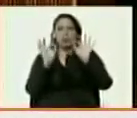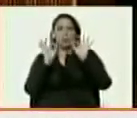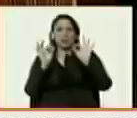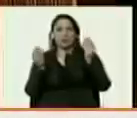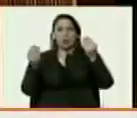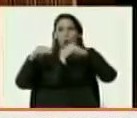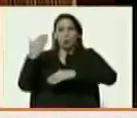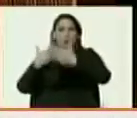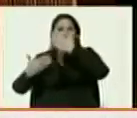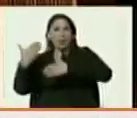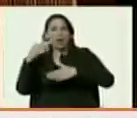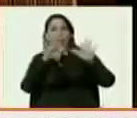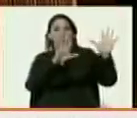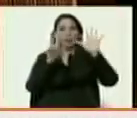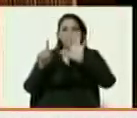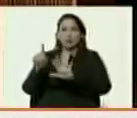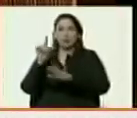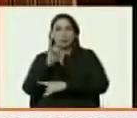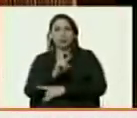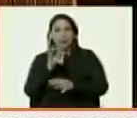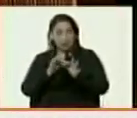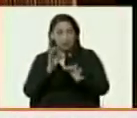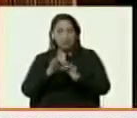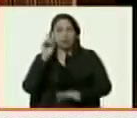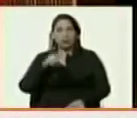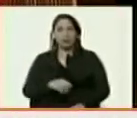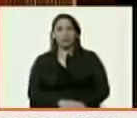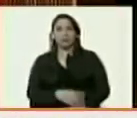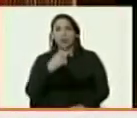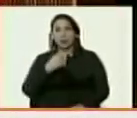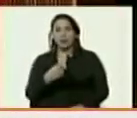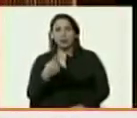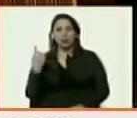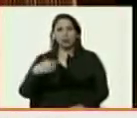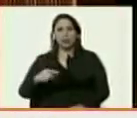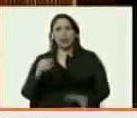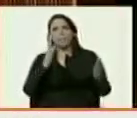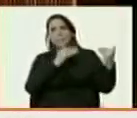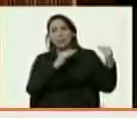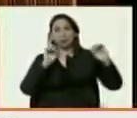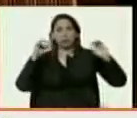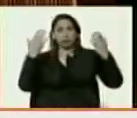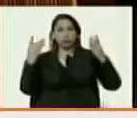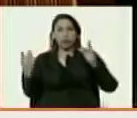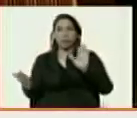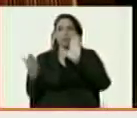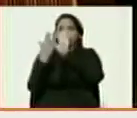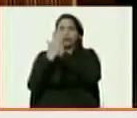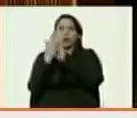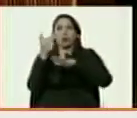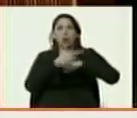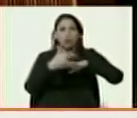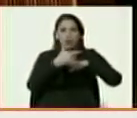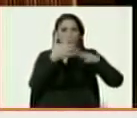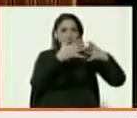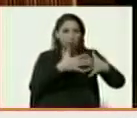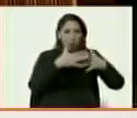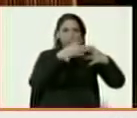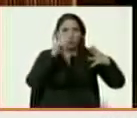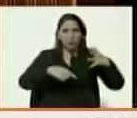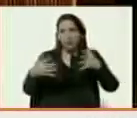el pasado 16 de septiembre. Igualmente ha dicho que tiene esa esperanza de que se logre un acercamiento entre el gobierno estadounidense y el